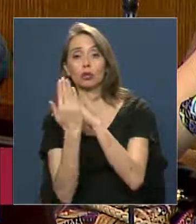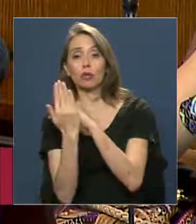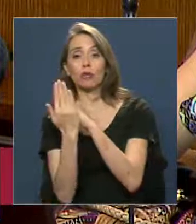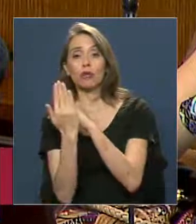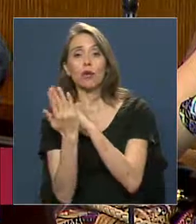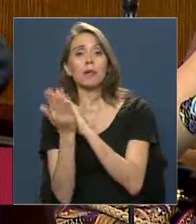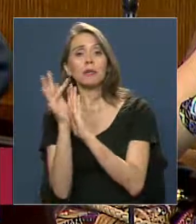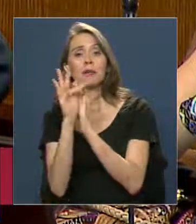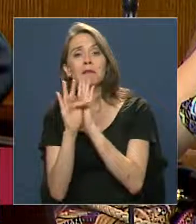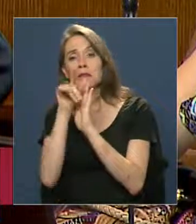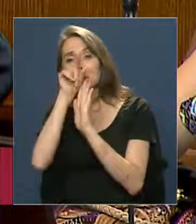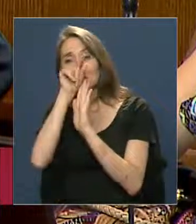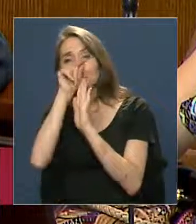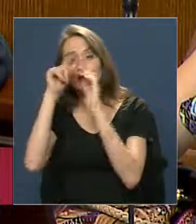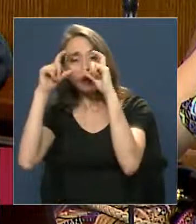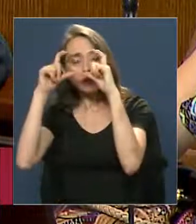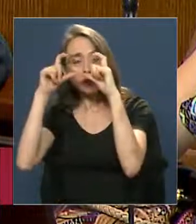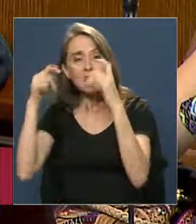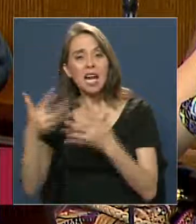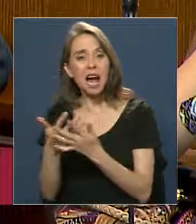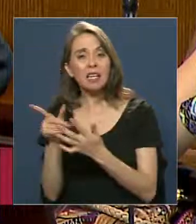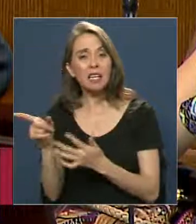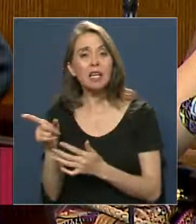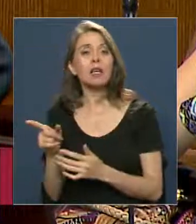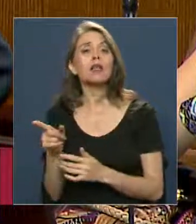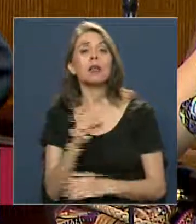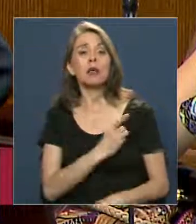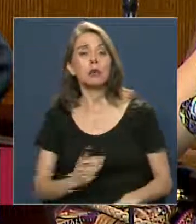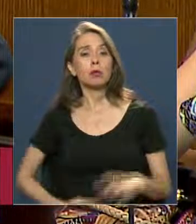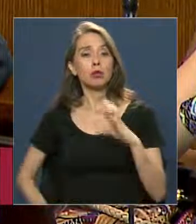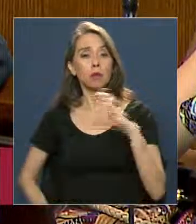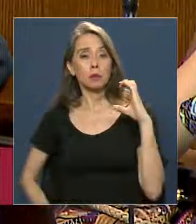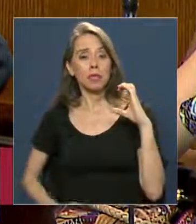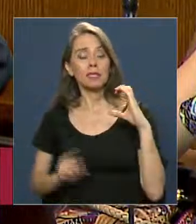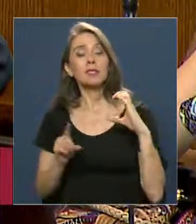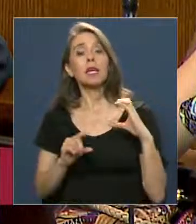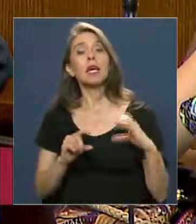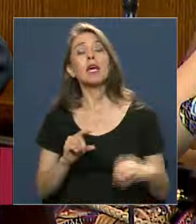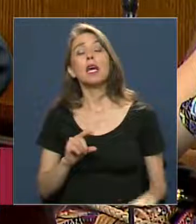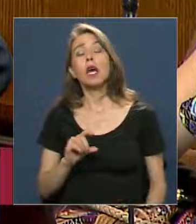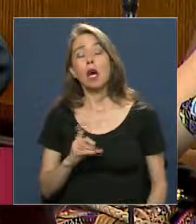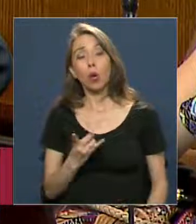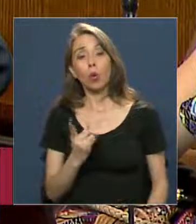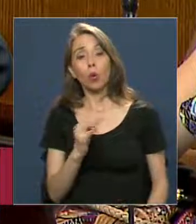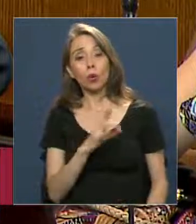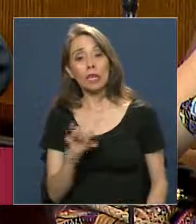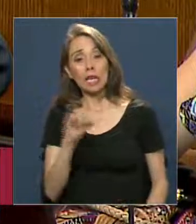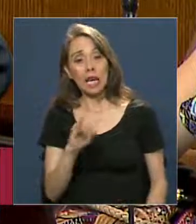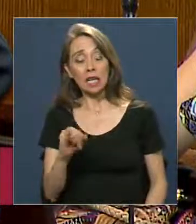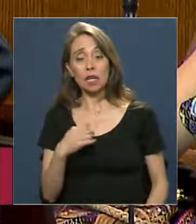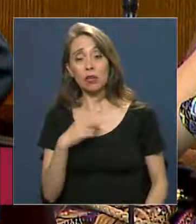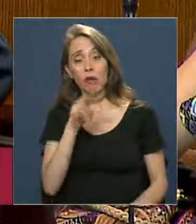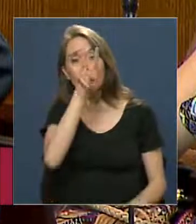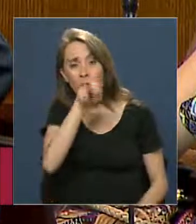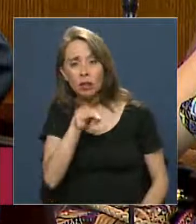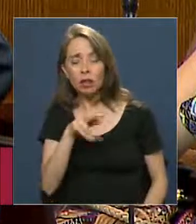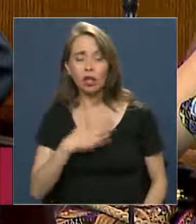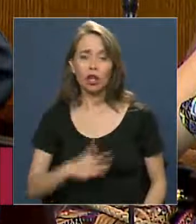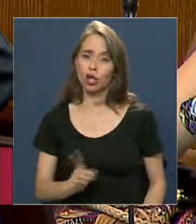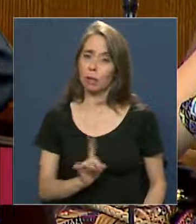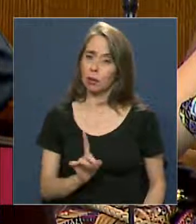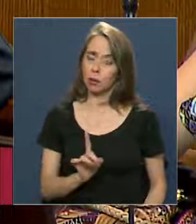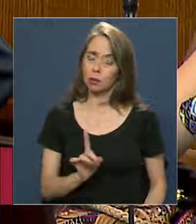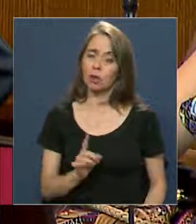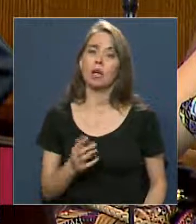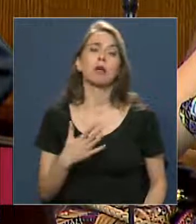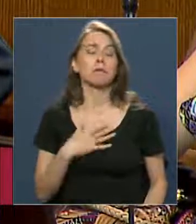sociales el parlamentario del Partido Comunista, a quien le tengo un profundo respeto y aprecio. No me gustó. Creo que no correspondía y es mi apreciación